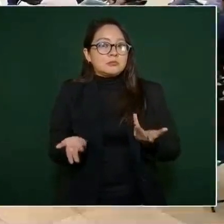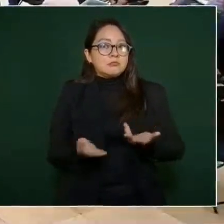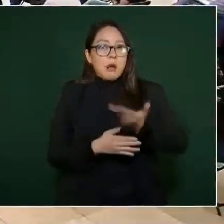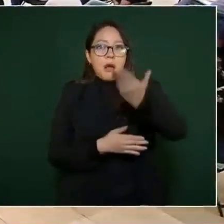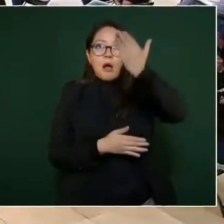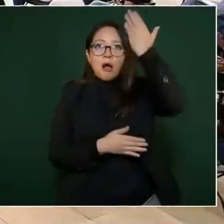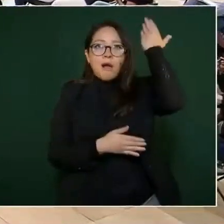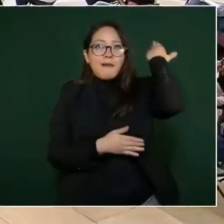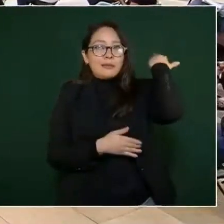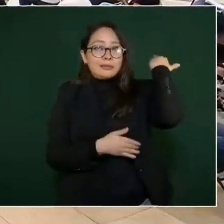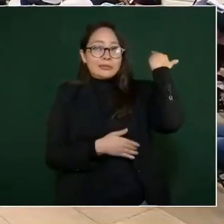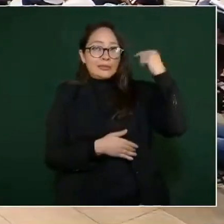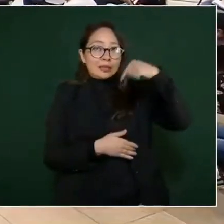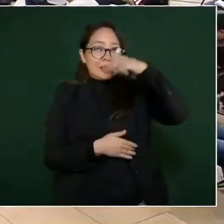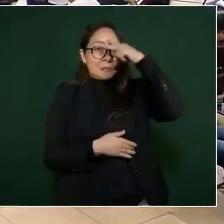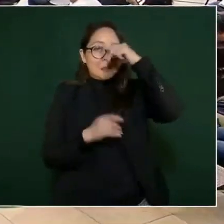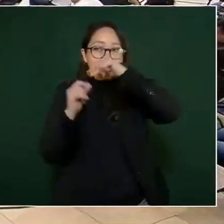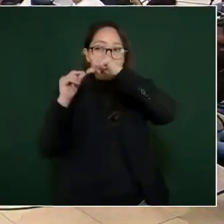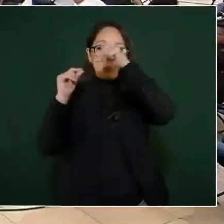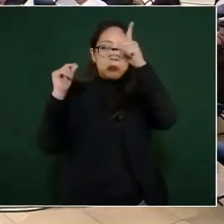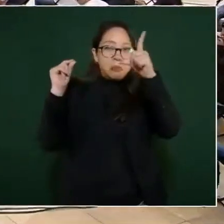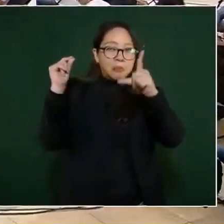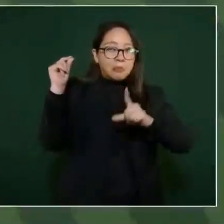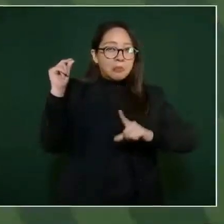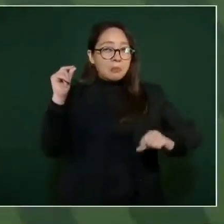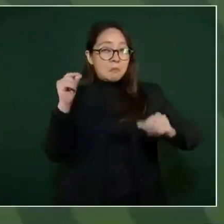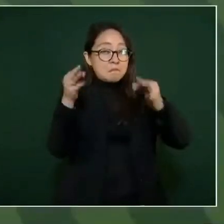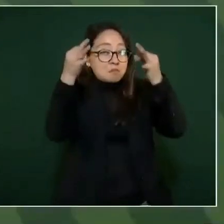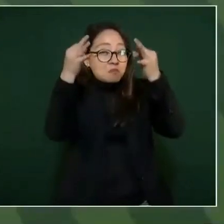ha habido democracia en el país.